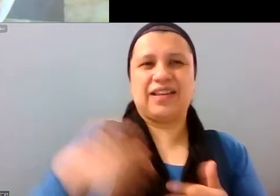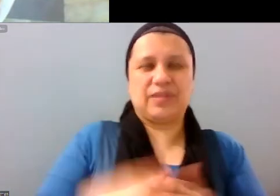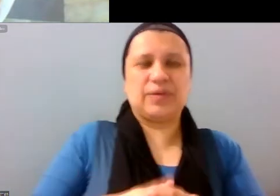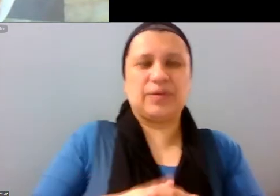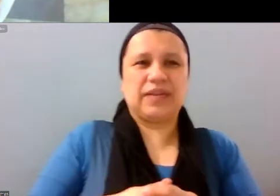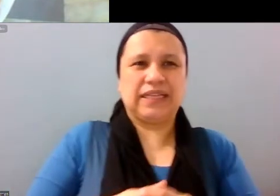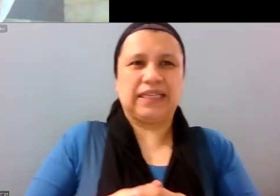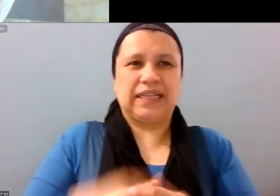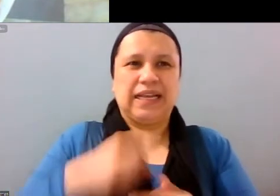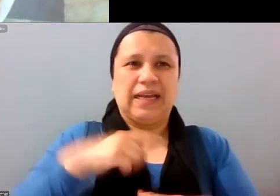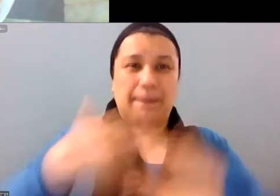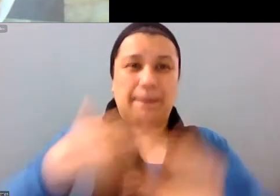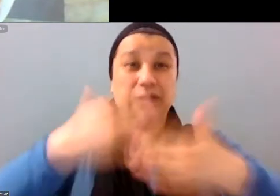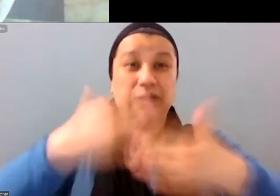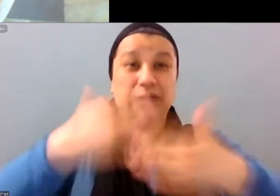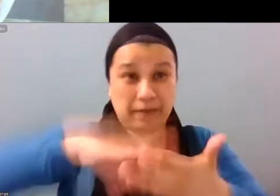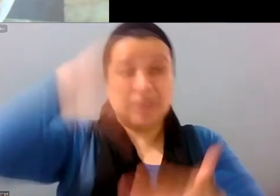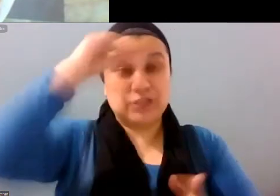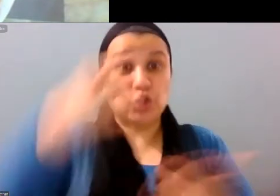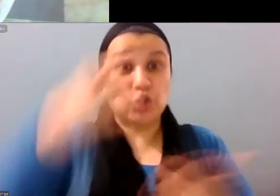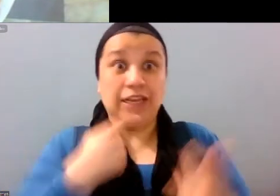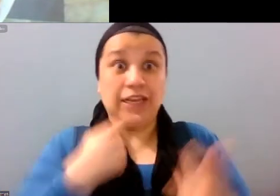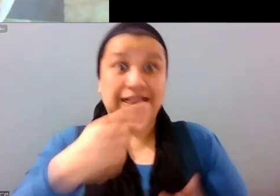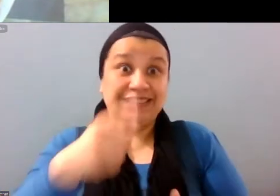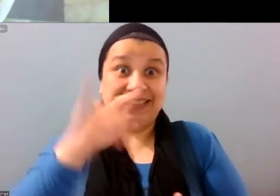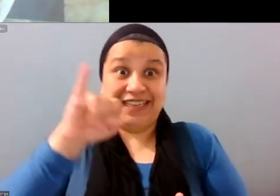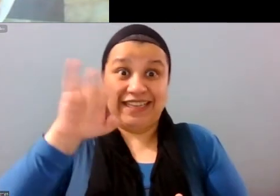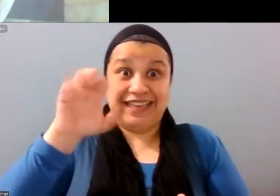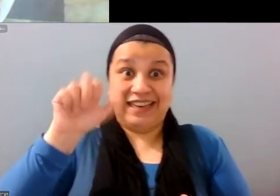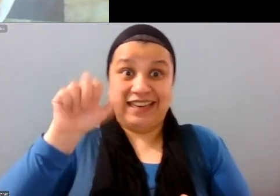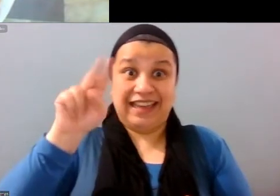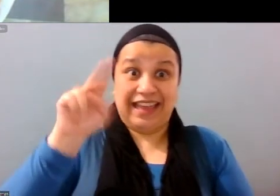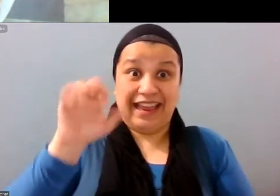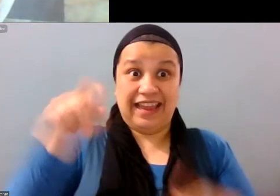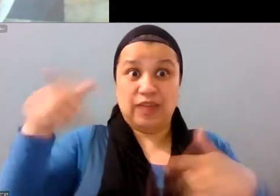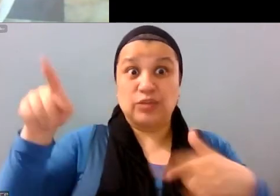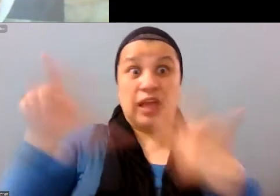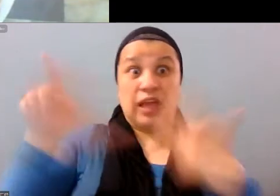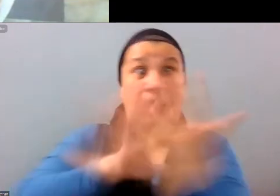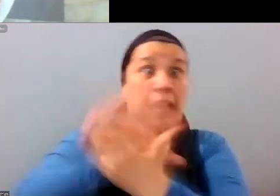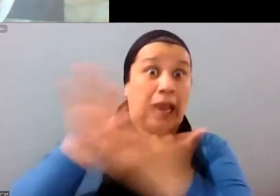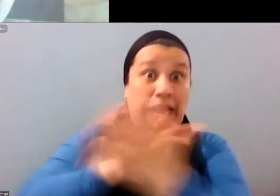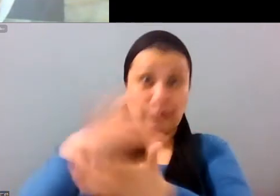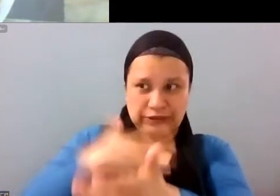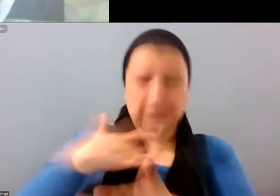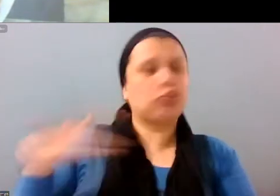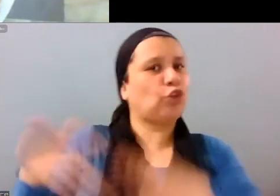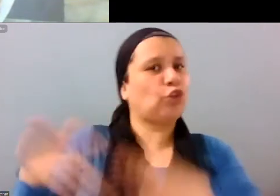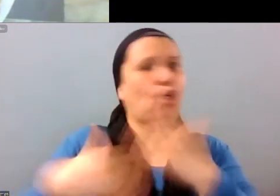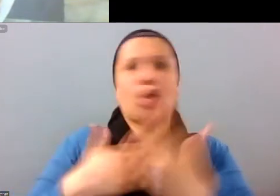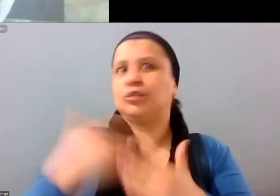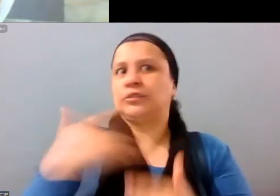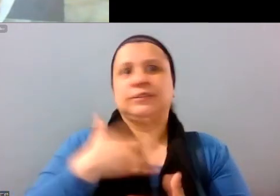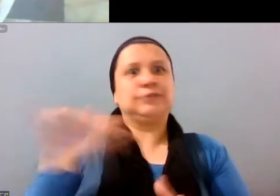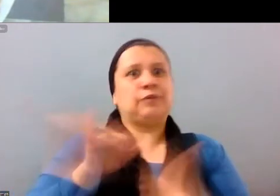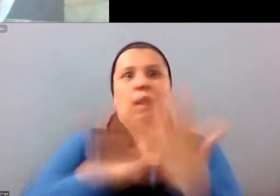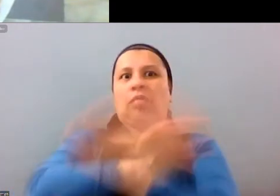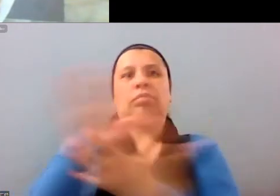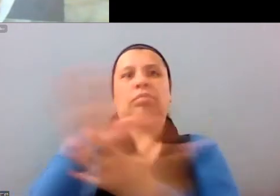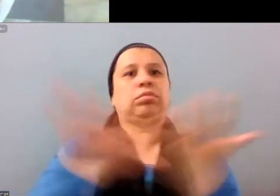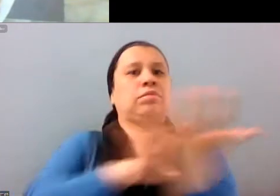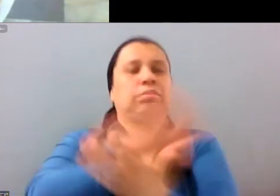aprendizaje yo quisiera decirle más bien a doña Eliana que esa fase de caos la tuvo ella en su casa pero la tuvimos todos también también